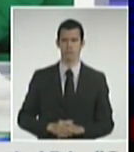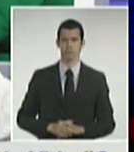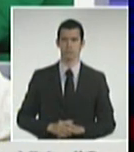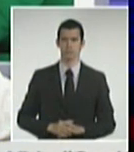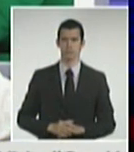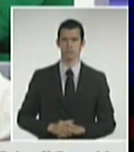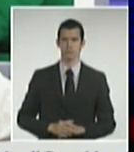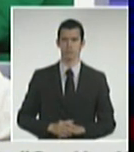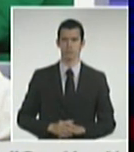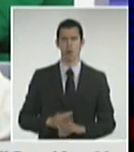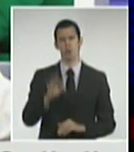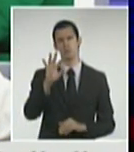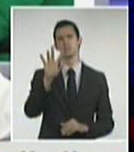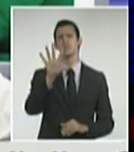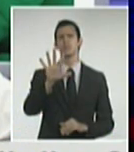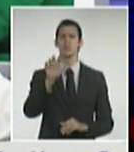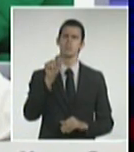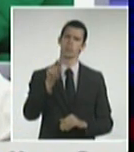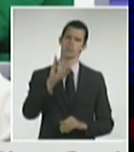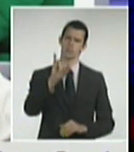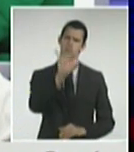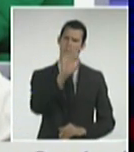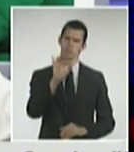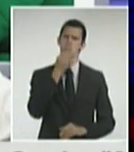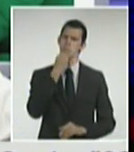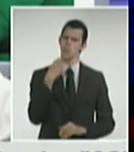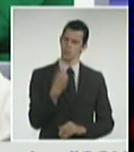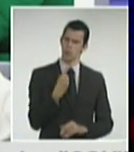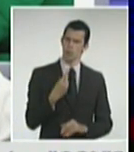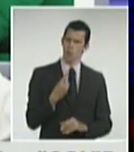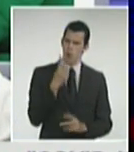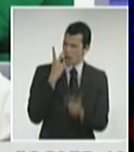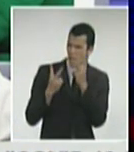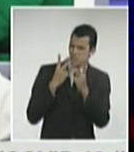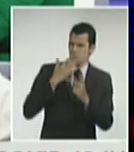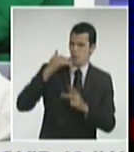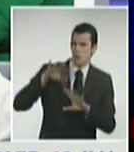85,6%, todavía bajo, podemos subirlo un poco más. Y